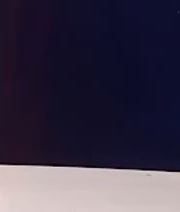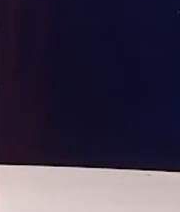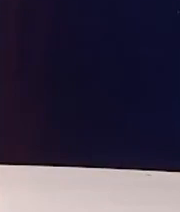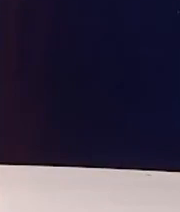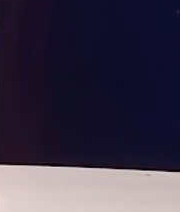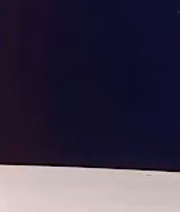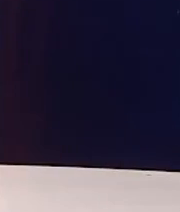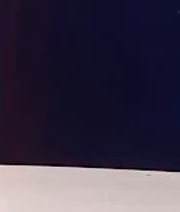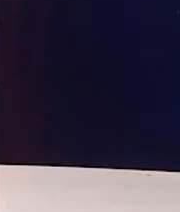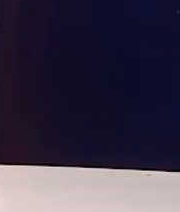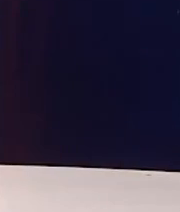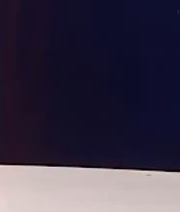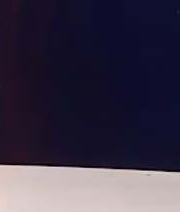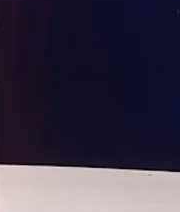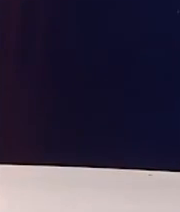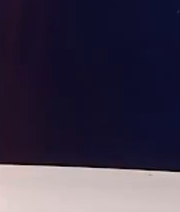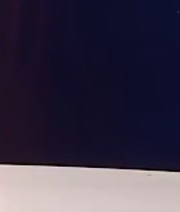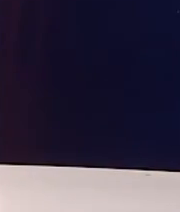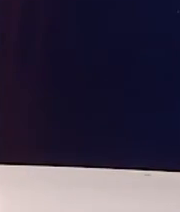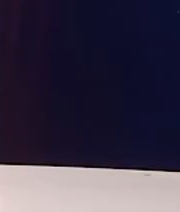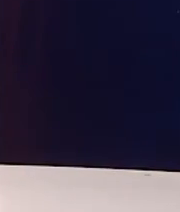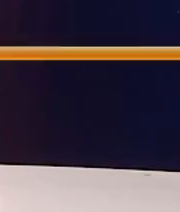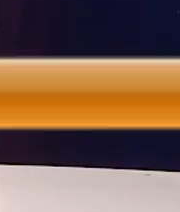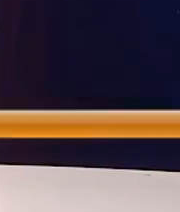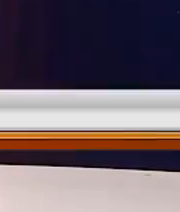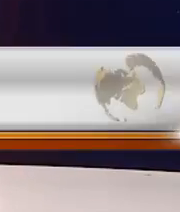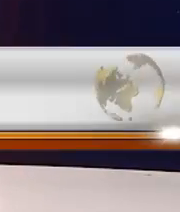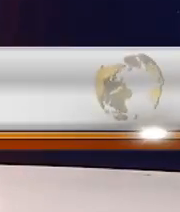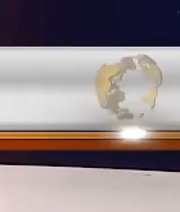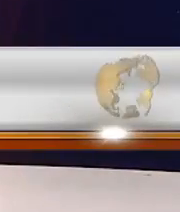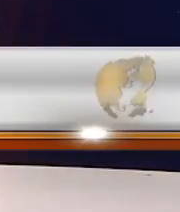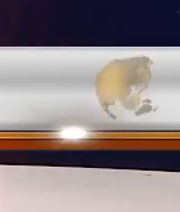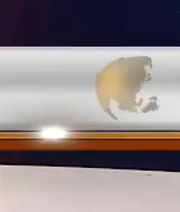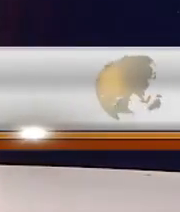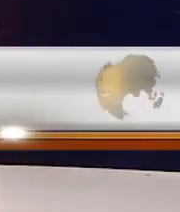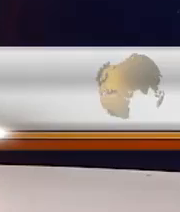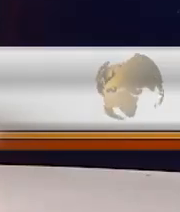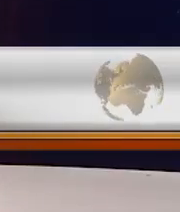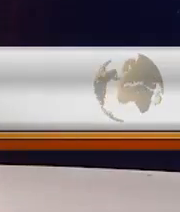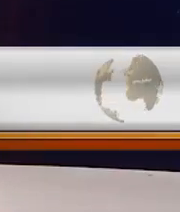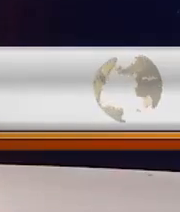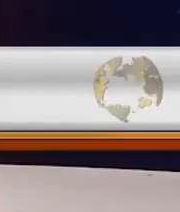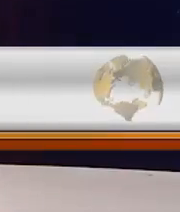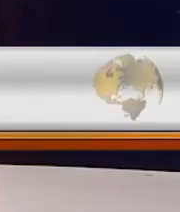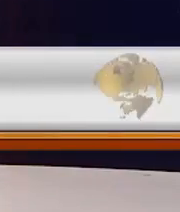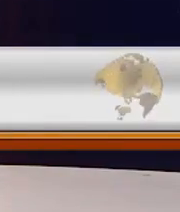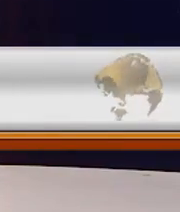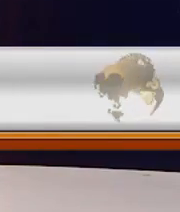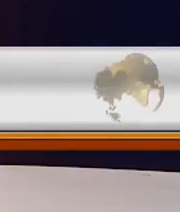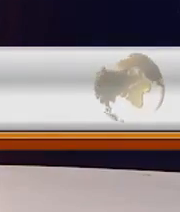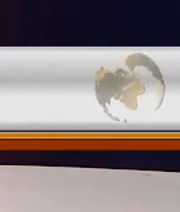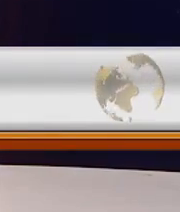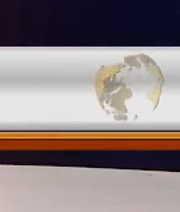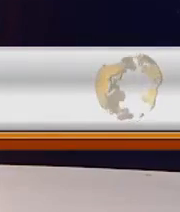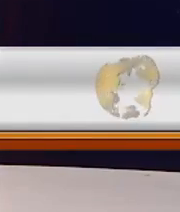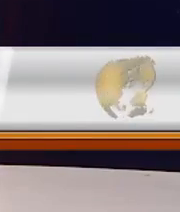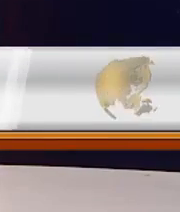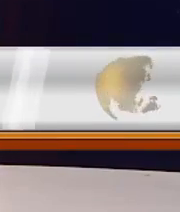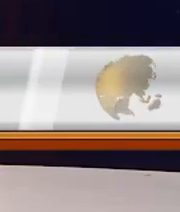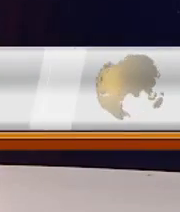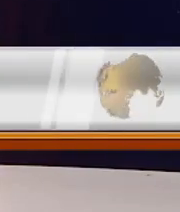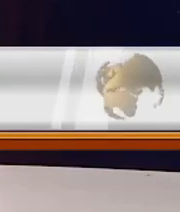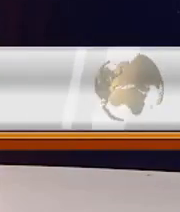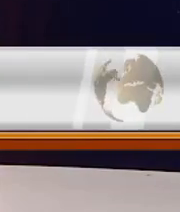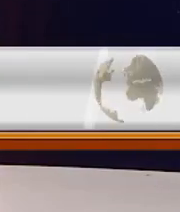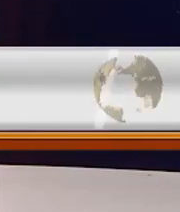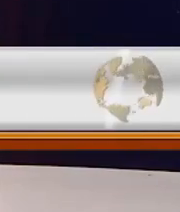A continuación, damos lectura a la declaración del Ministerio de Relaciones Exteriores de la República de Cuba con el título Estados Unidos